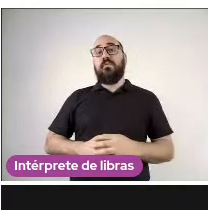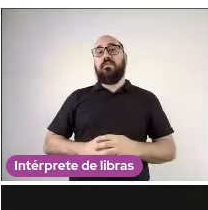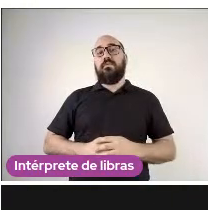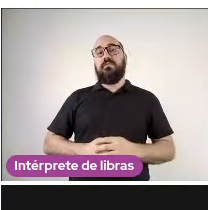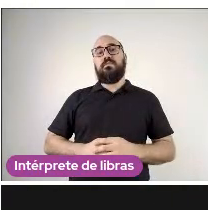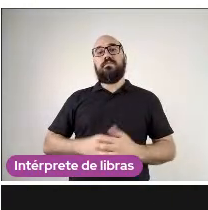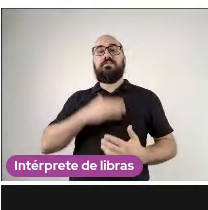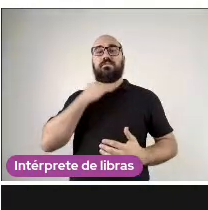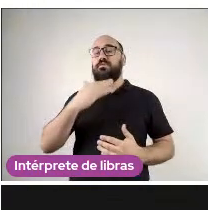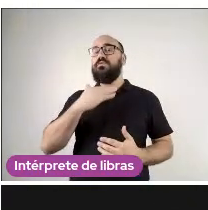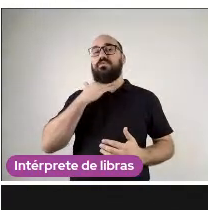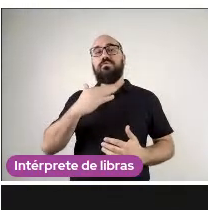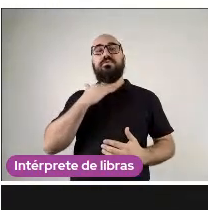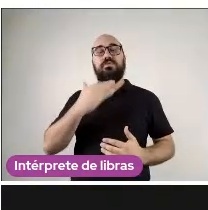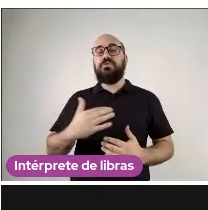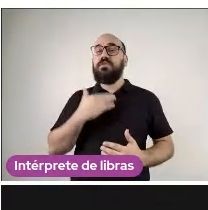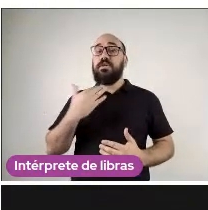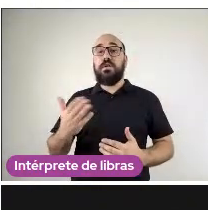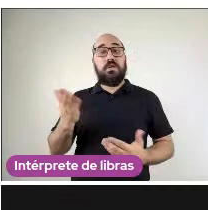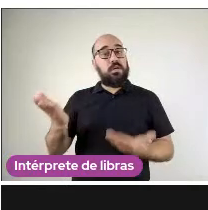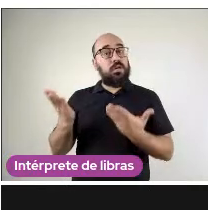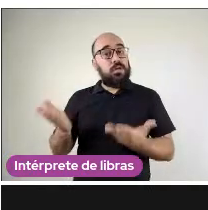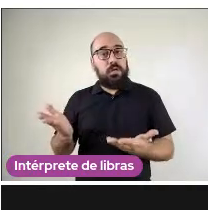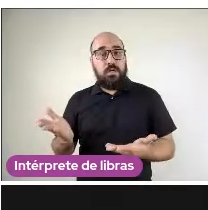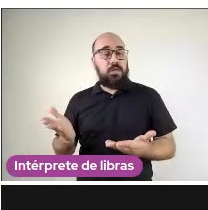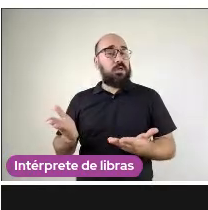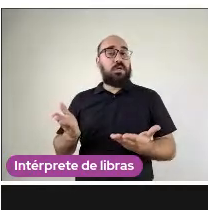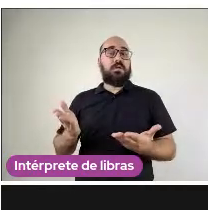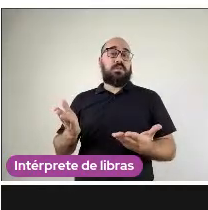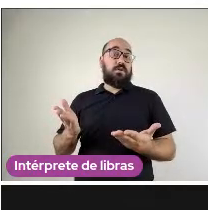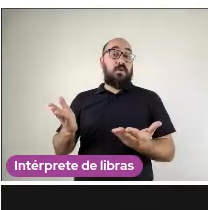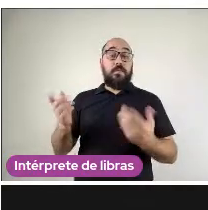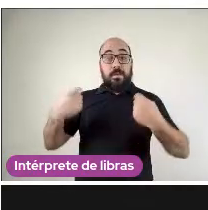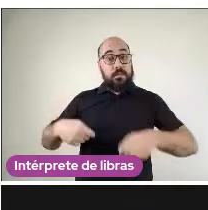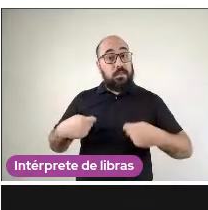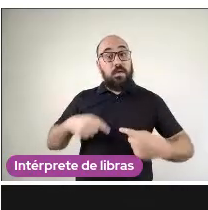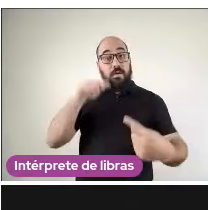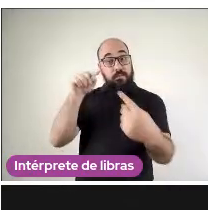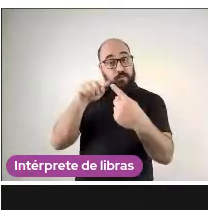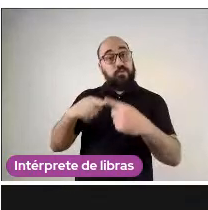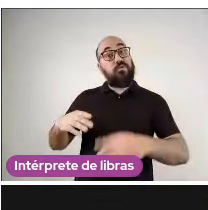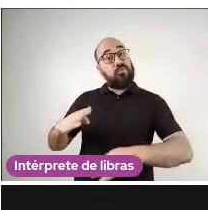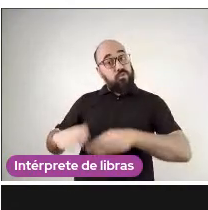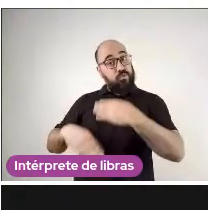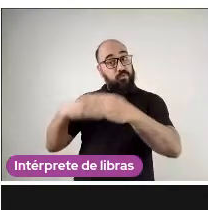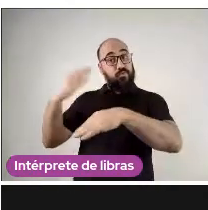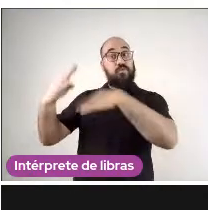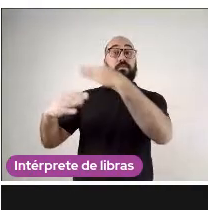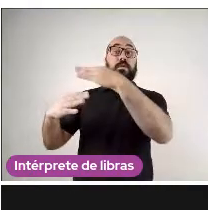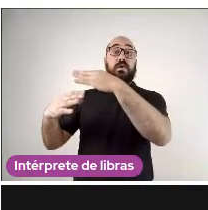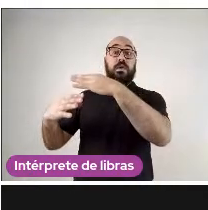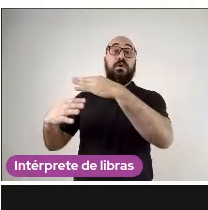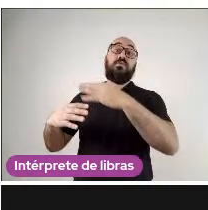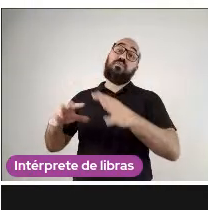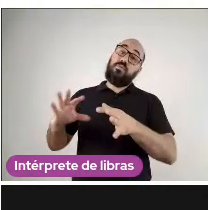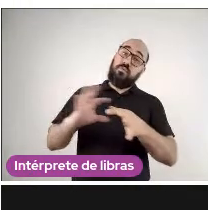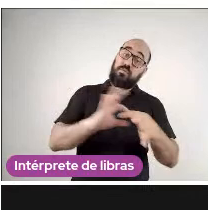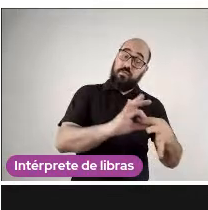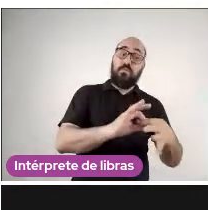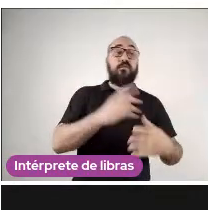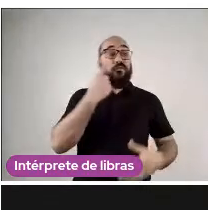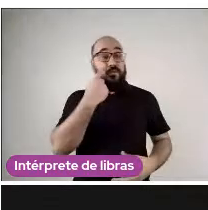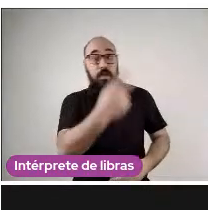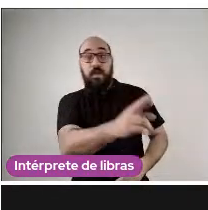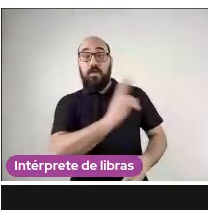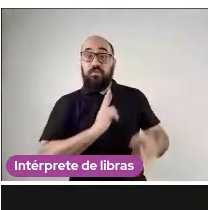de uno de los objetivos de desarrollo, estaremos ayudando en otras áreas. Por ejemplo, si yo trabajo en una zona creando áreas